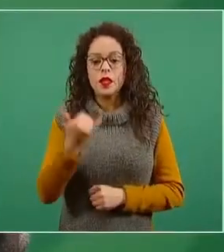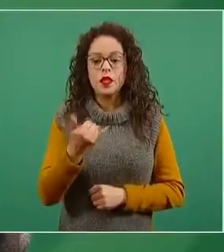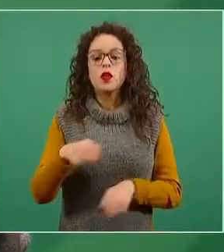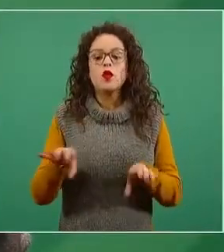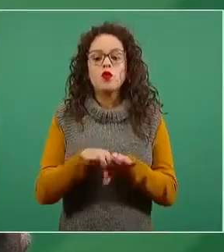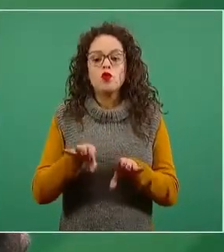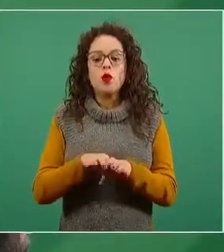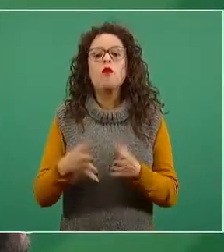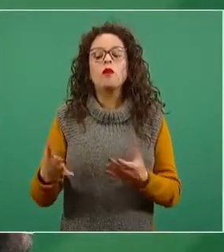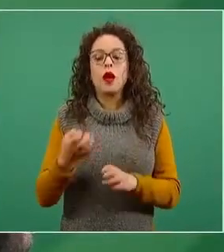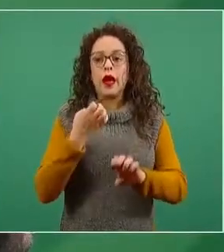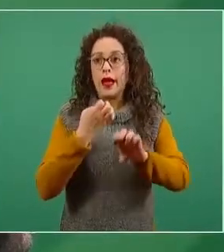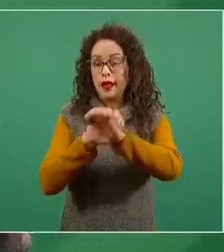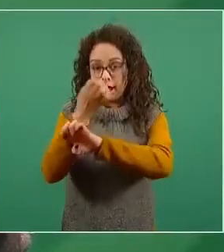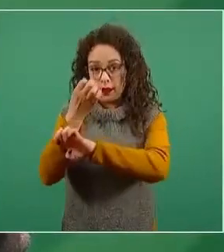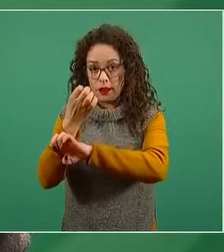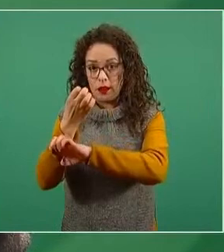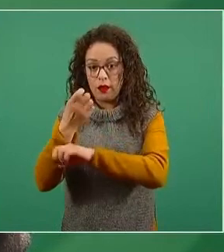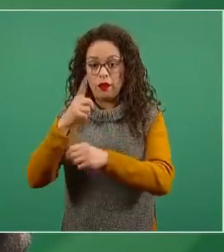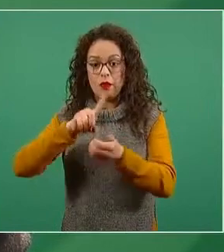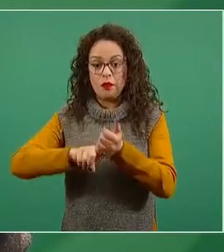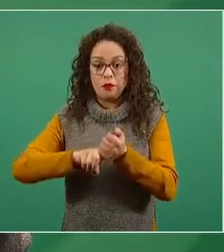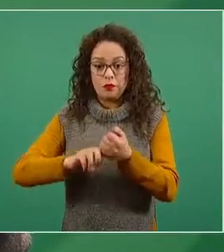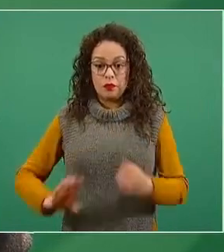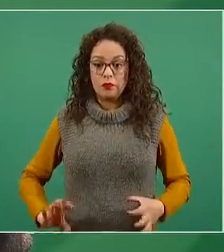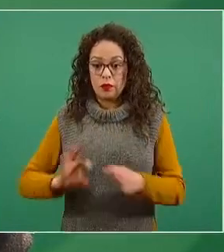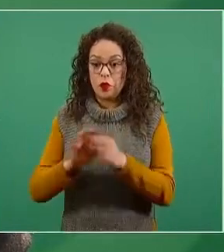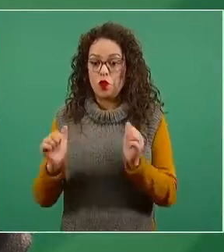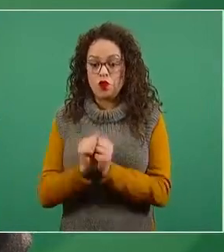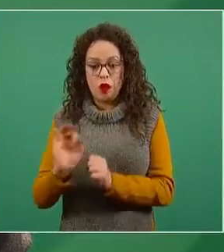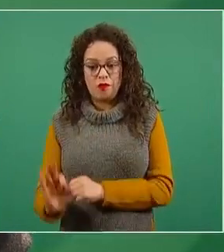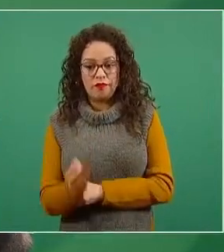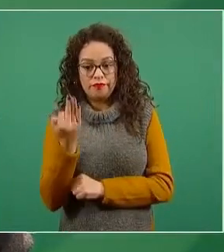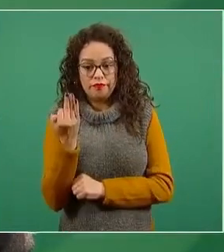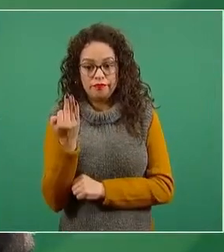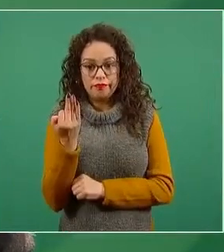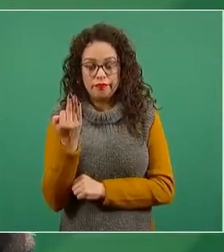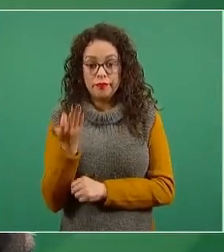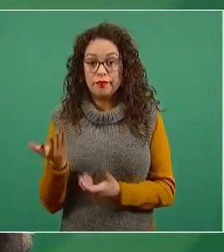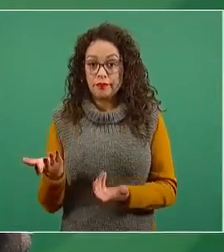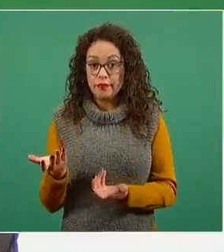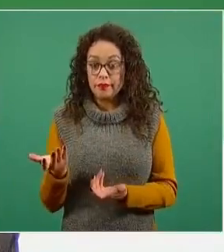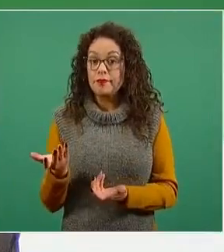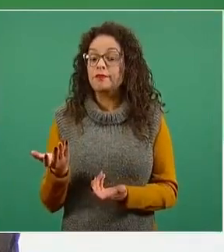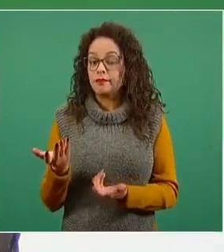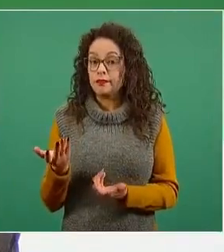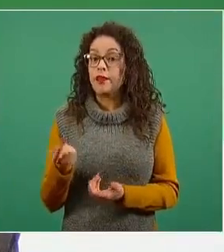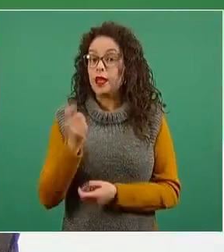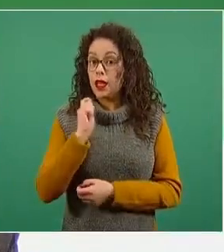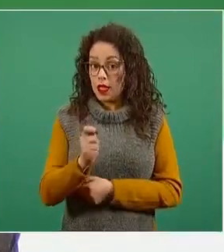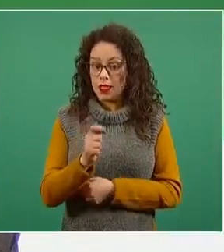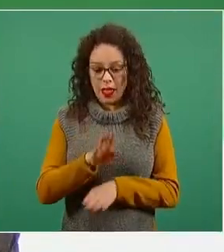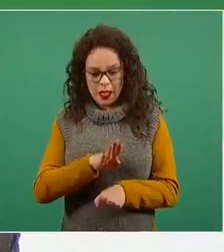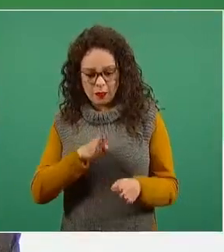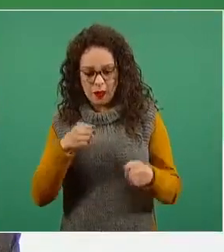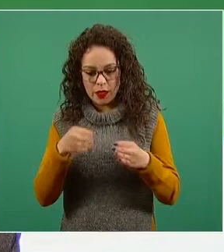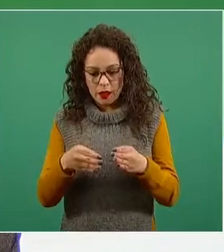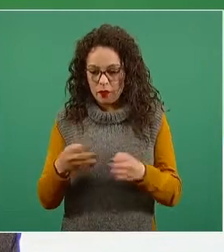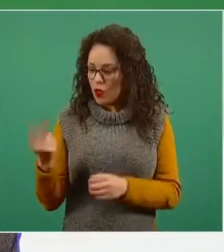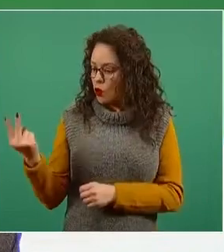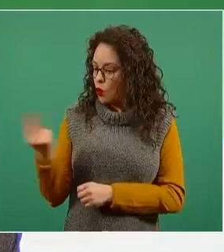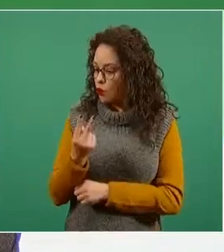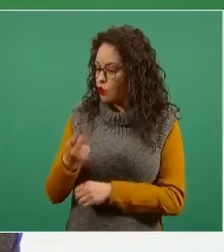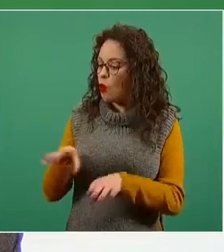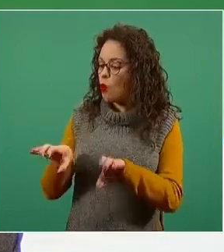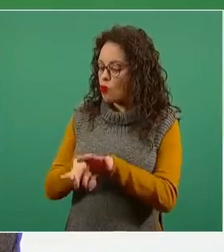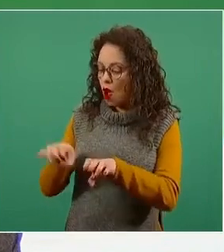del Estado con la Federación y el papel específico que tienen precisamente estas